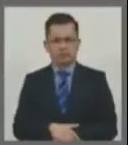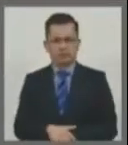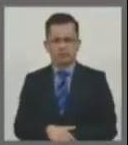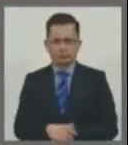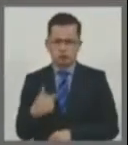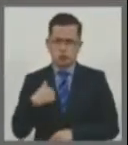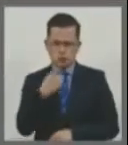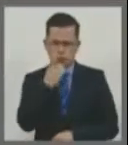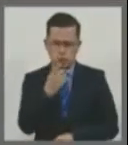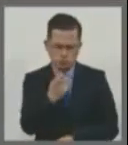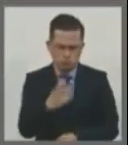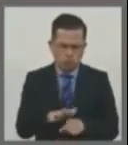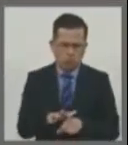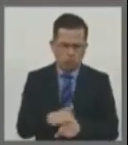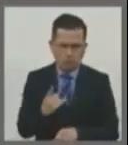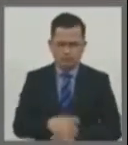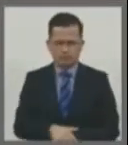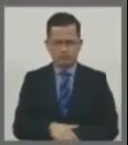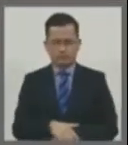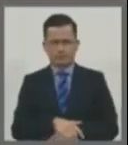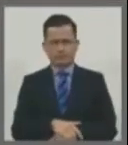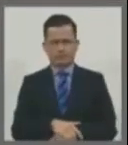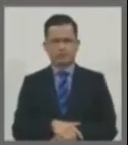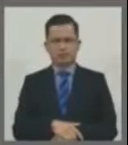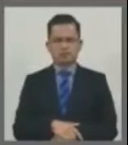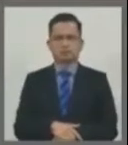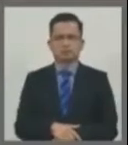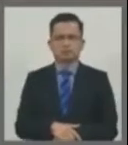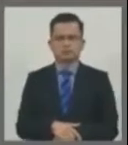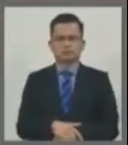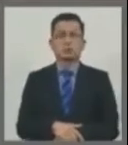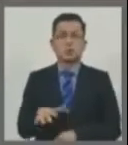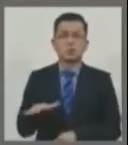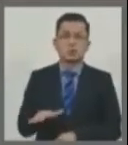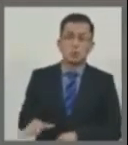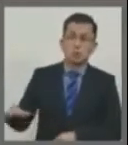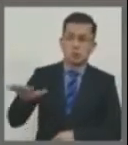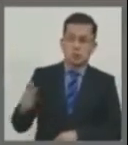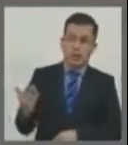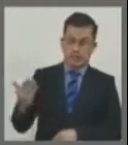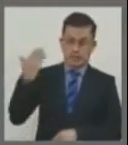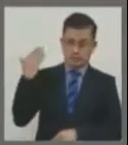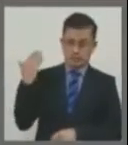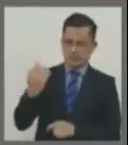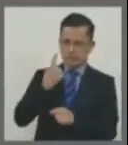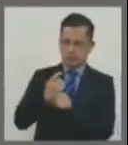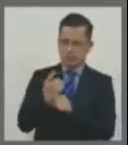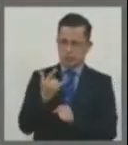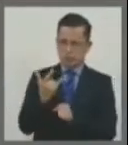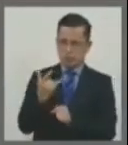Lo digo porque el mandato expresado en las urnas el primer domingo de